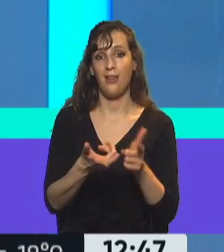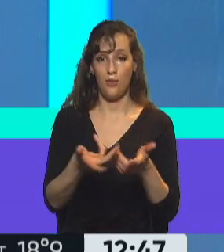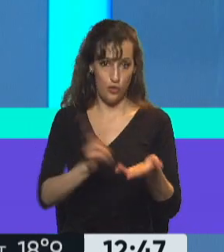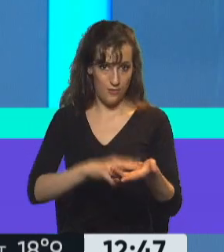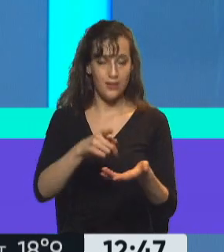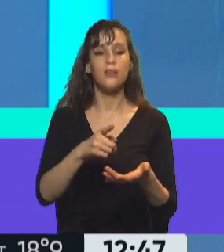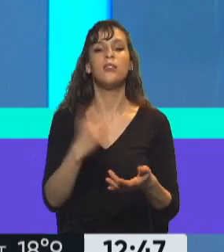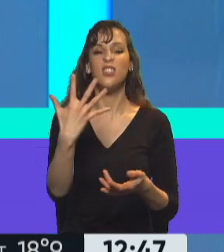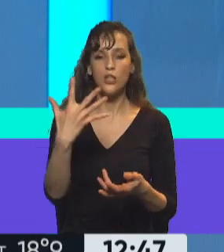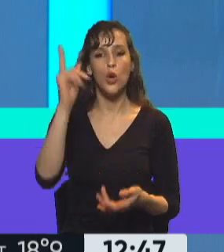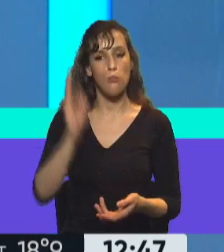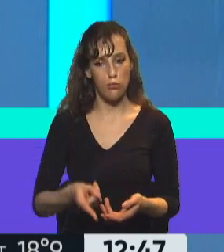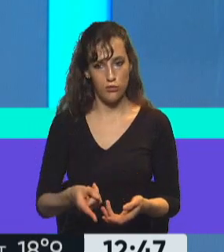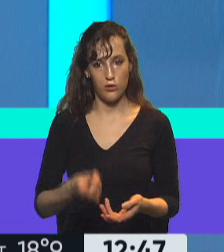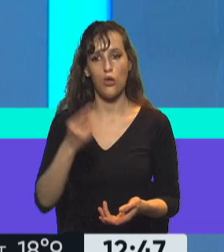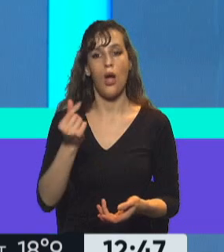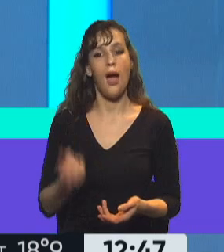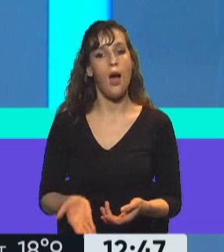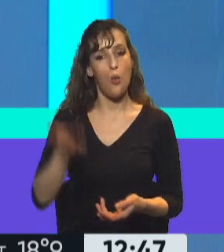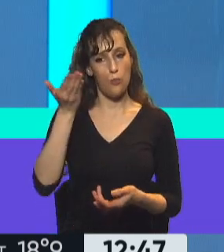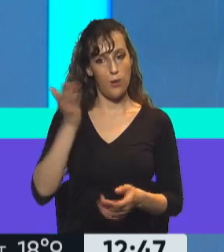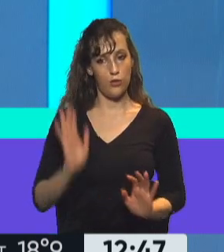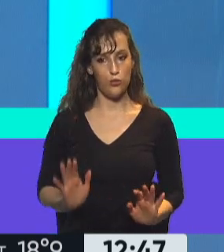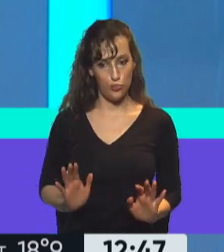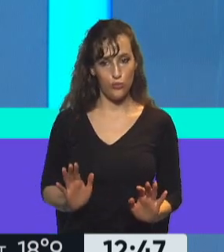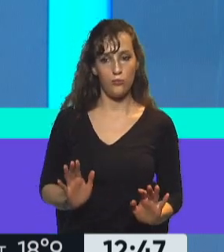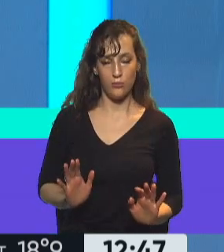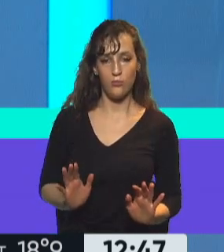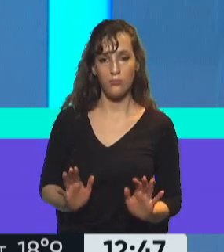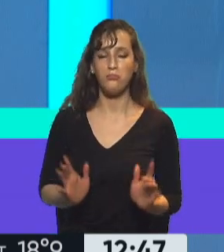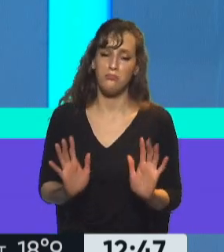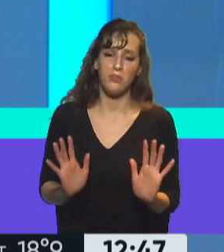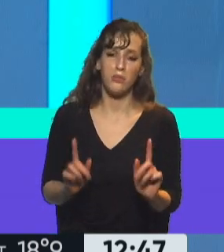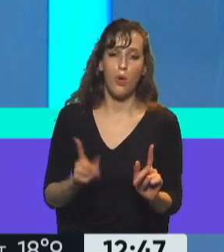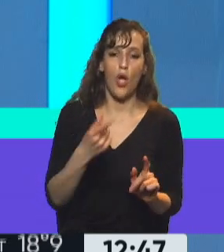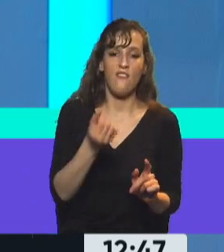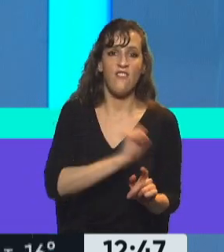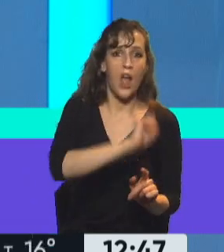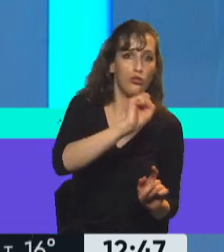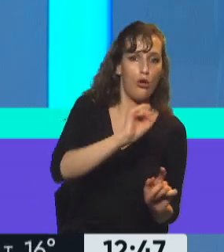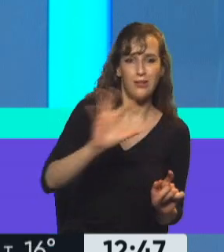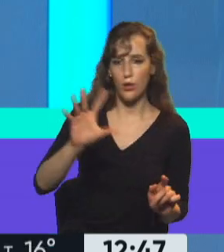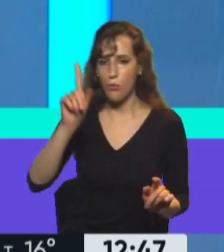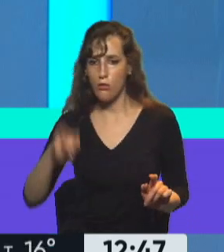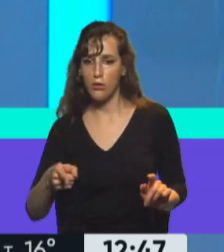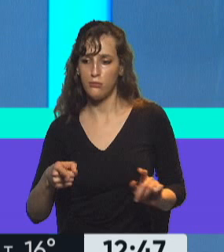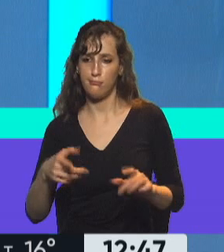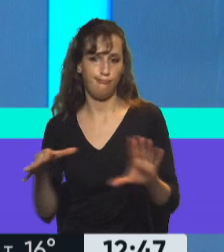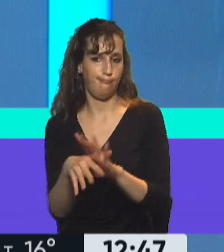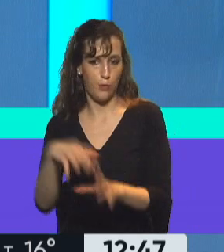es del 5% bien dentro de los ritmos de inflación que traemos es una buena noticia podría más ya